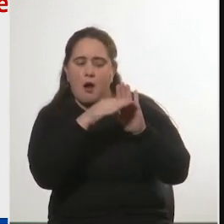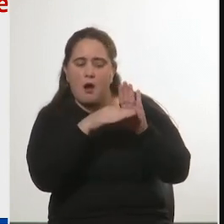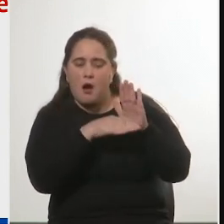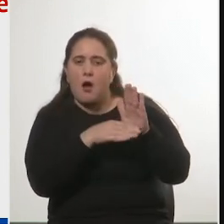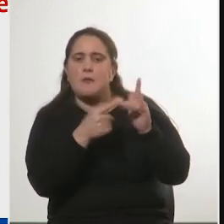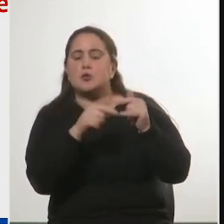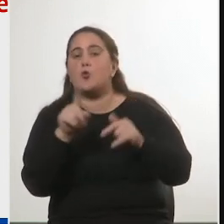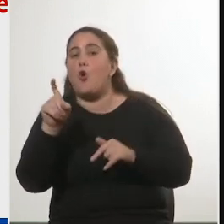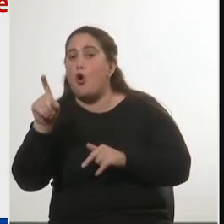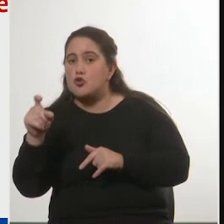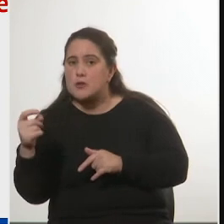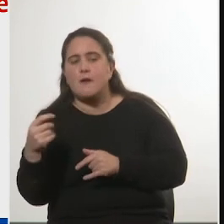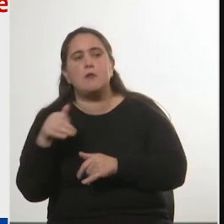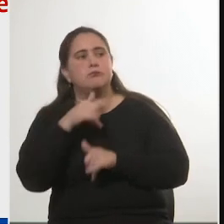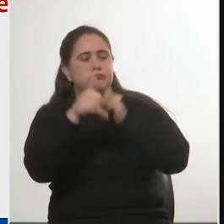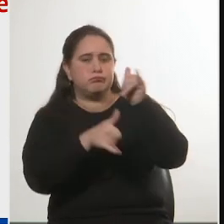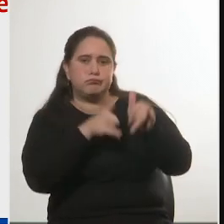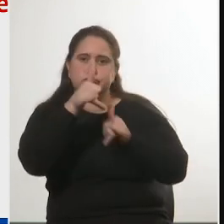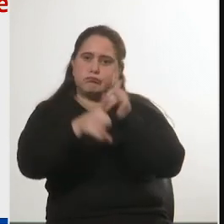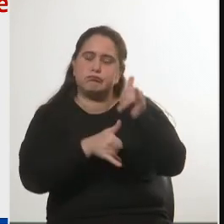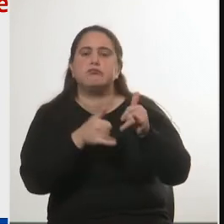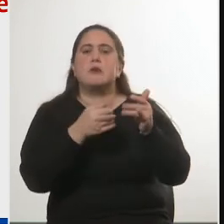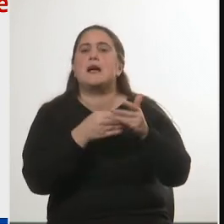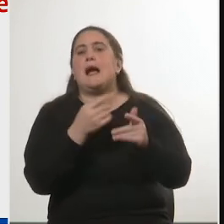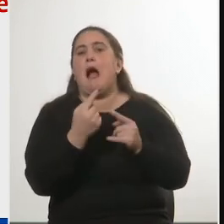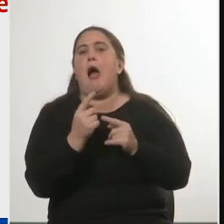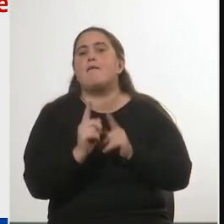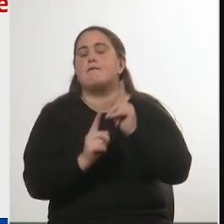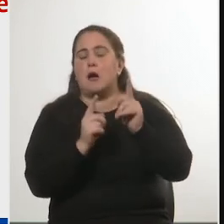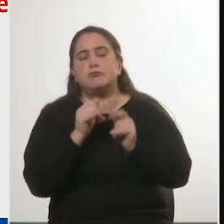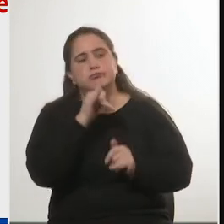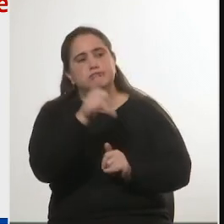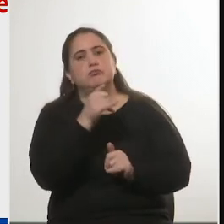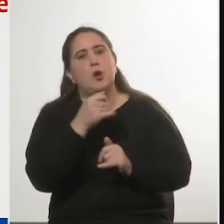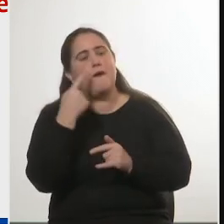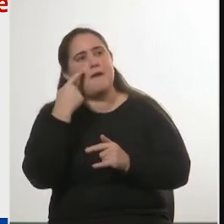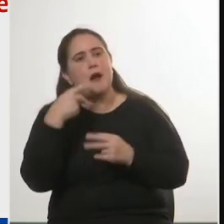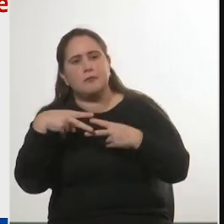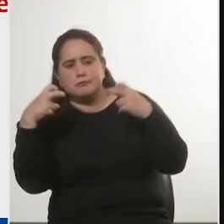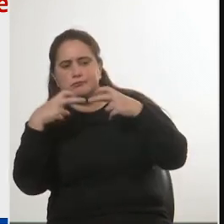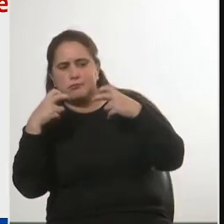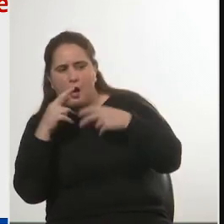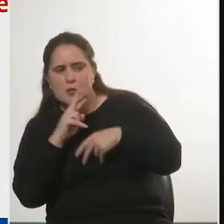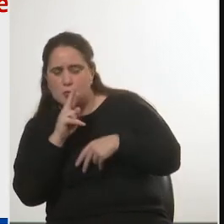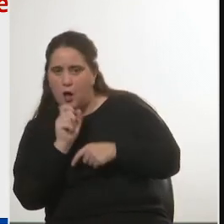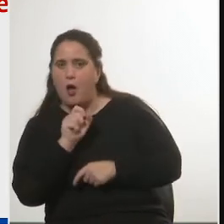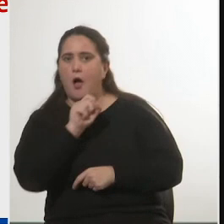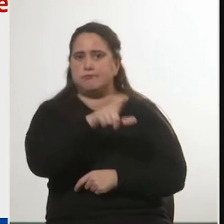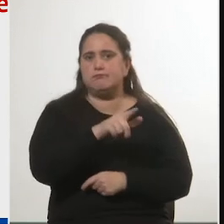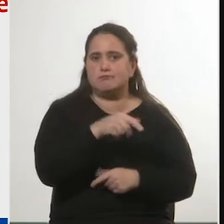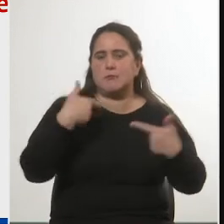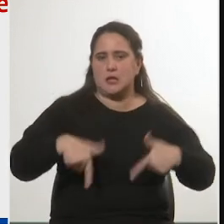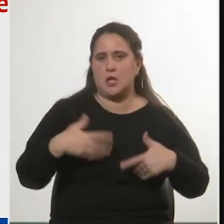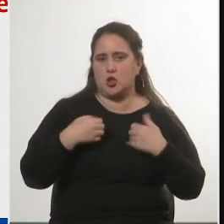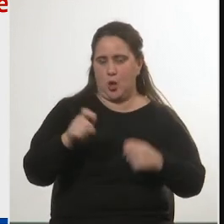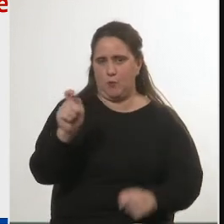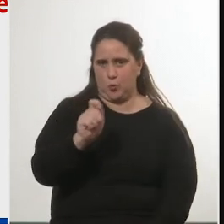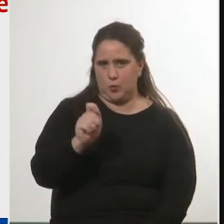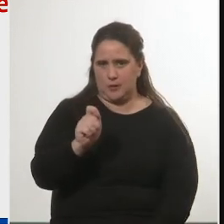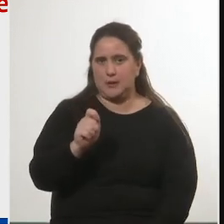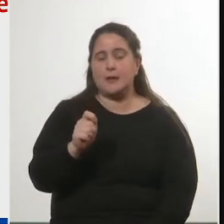los cuales OCE informará periódicamente los resultados obtenidos al Ministerio de Salud Pública. Las instituciones